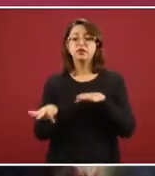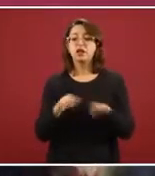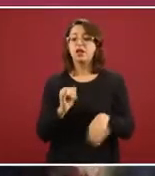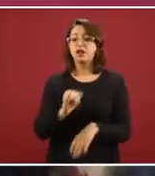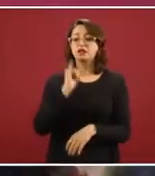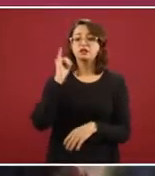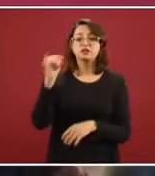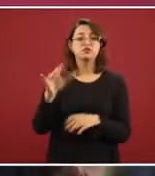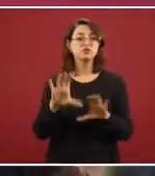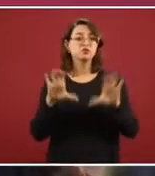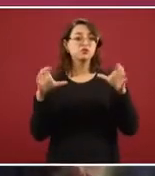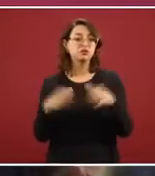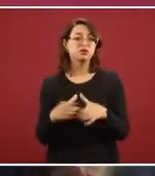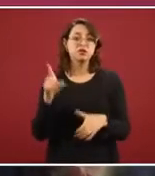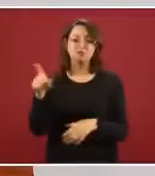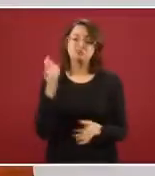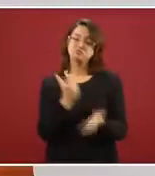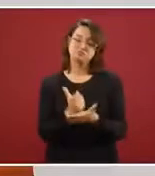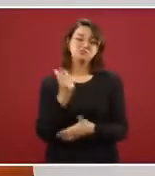apartadas